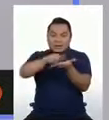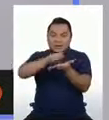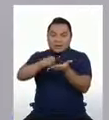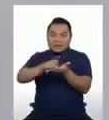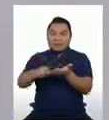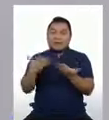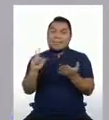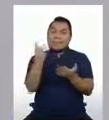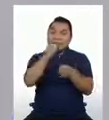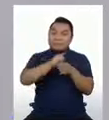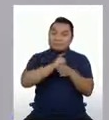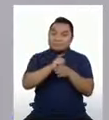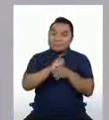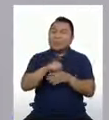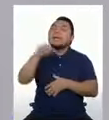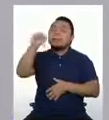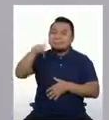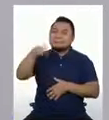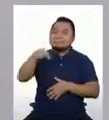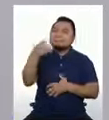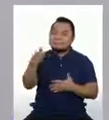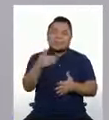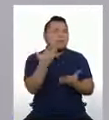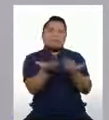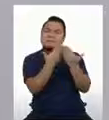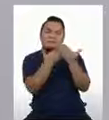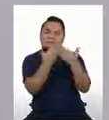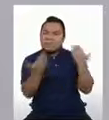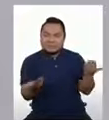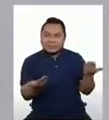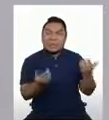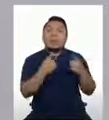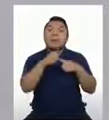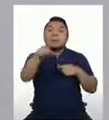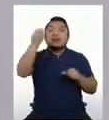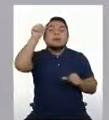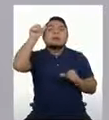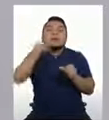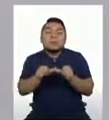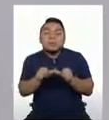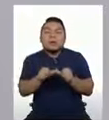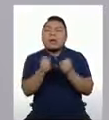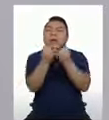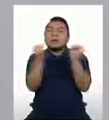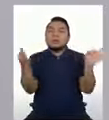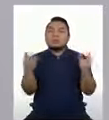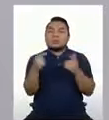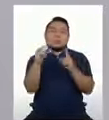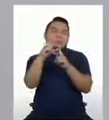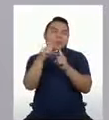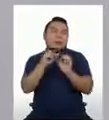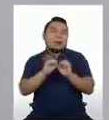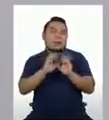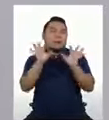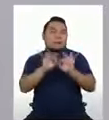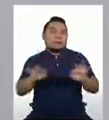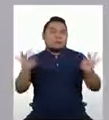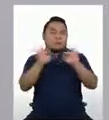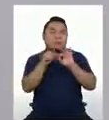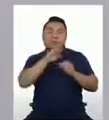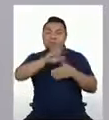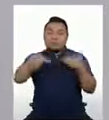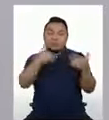primer borrador? Así es, Patti. Así de sencillo. Pero debes recordar algunas cosas claves. Todo texto